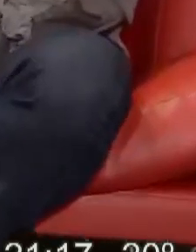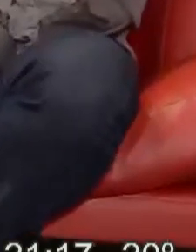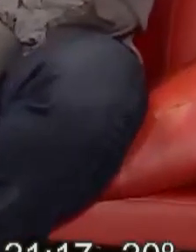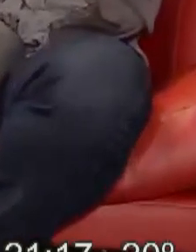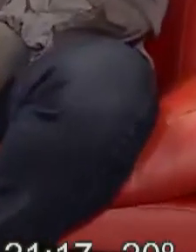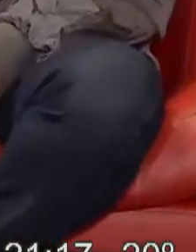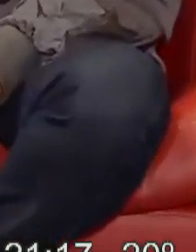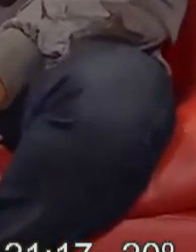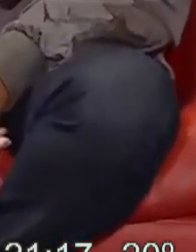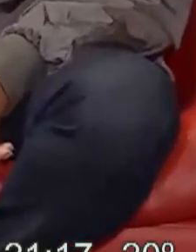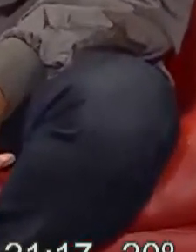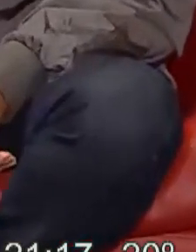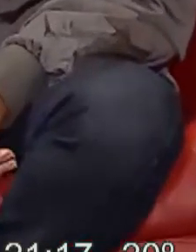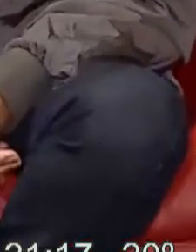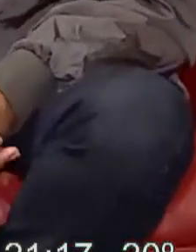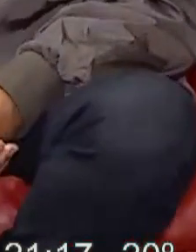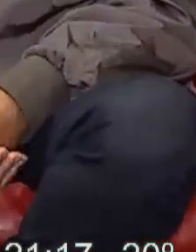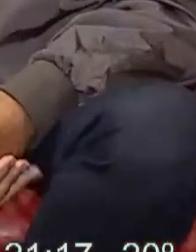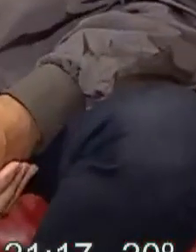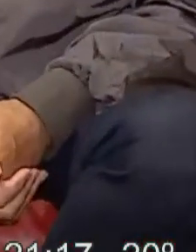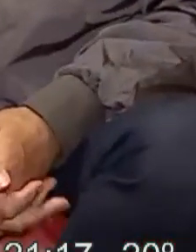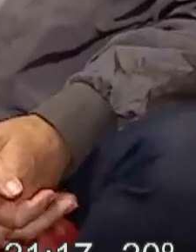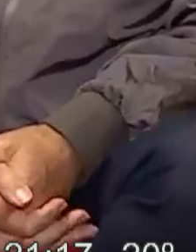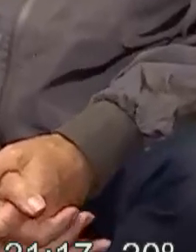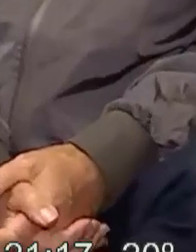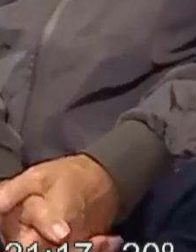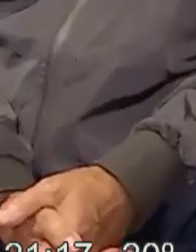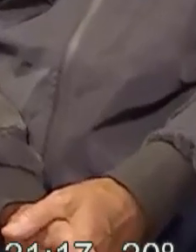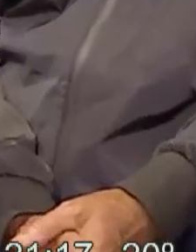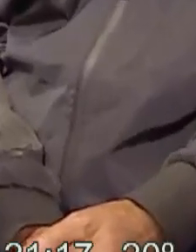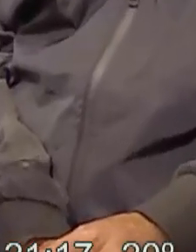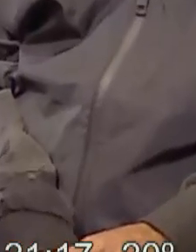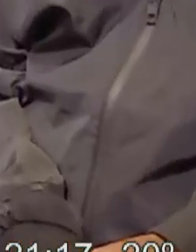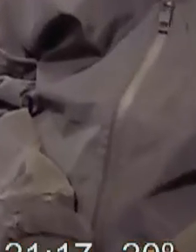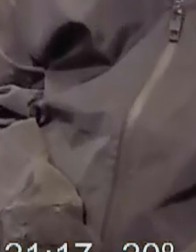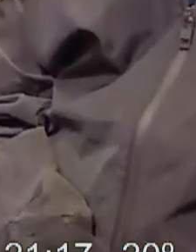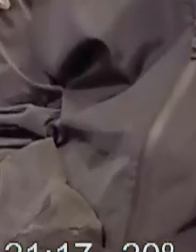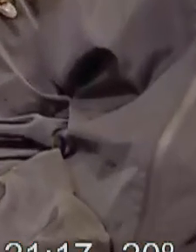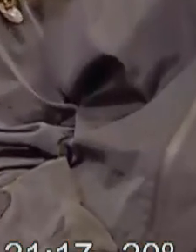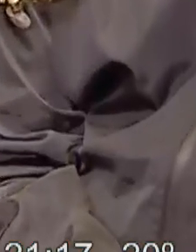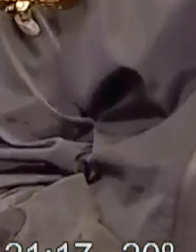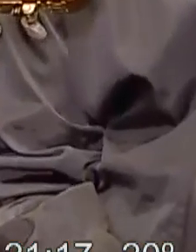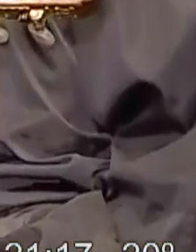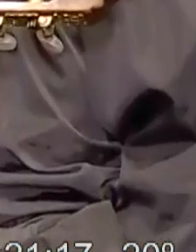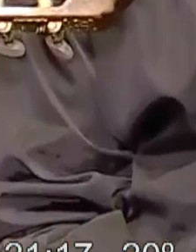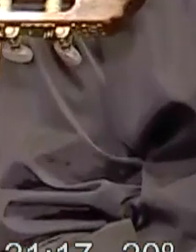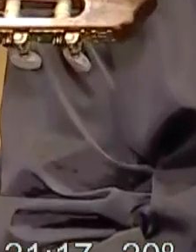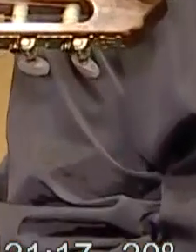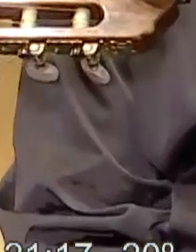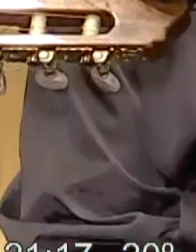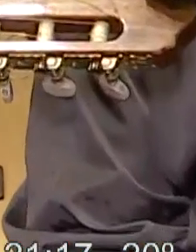su pena, el no arrastrar de luz al mar su pleta serena,